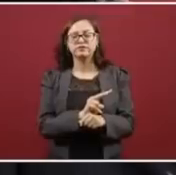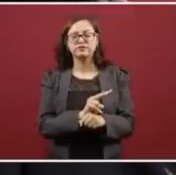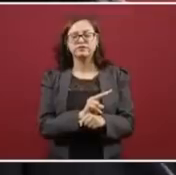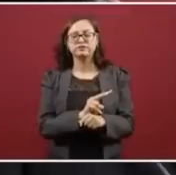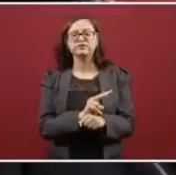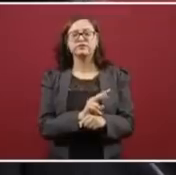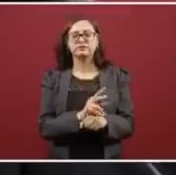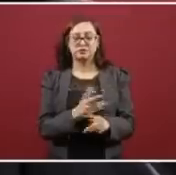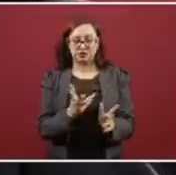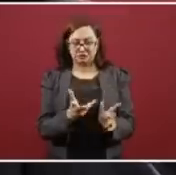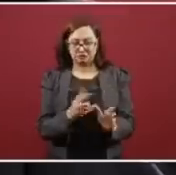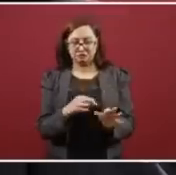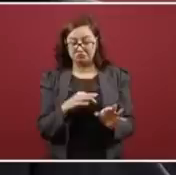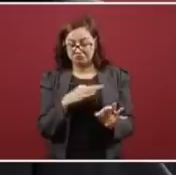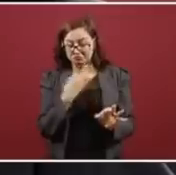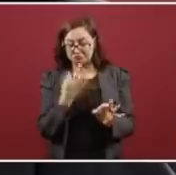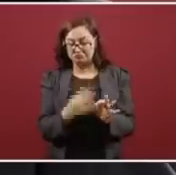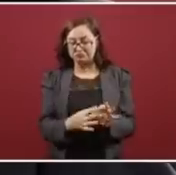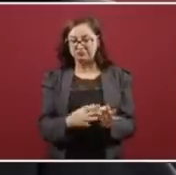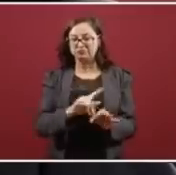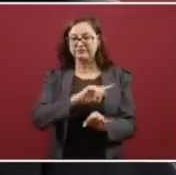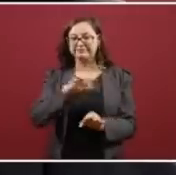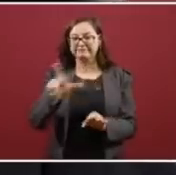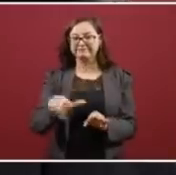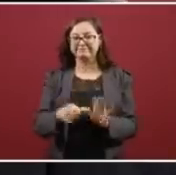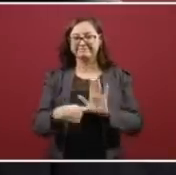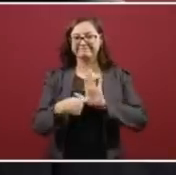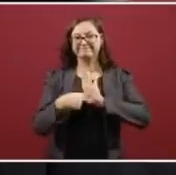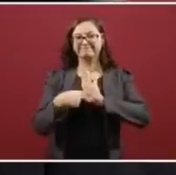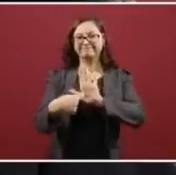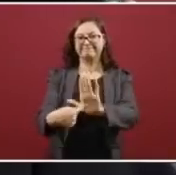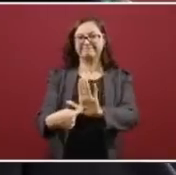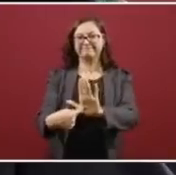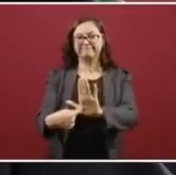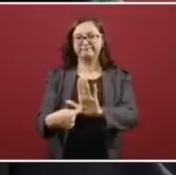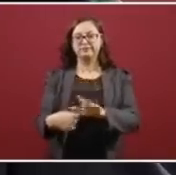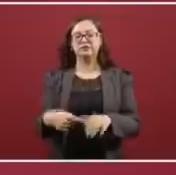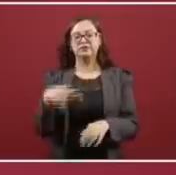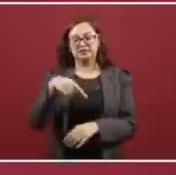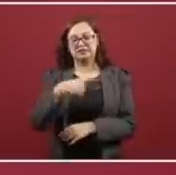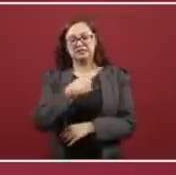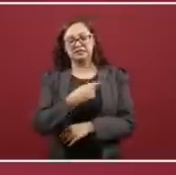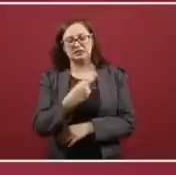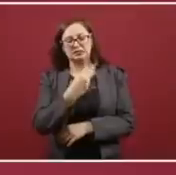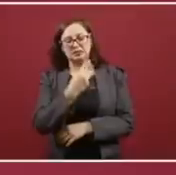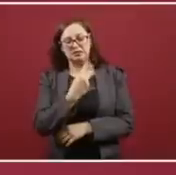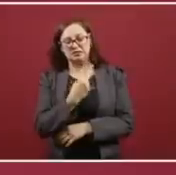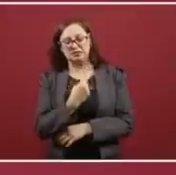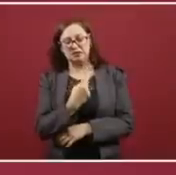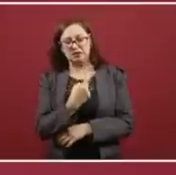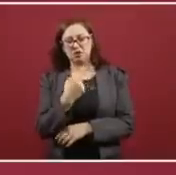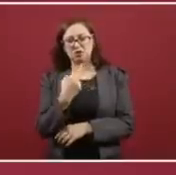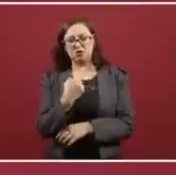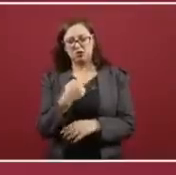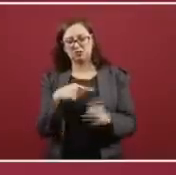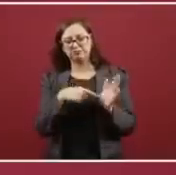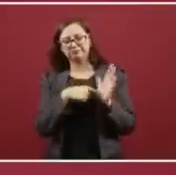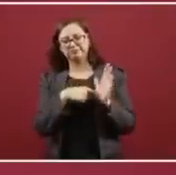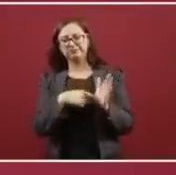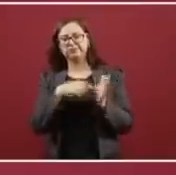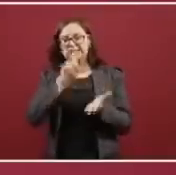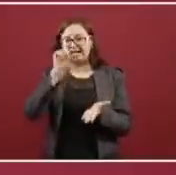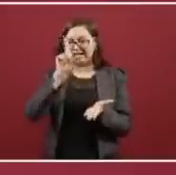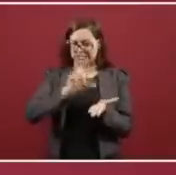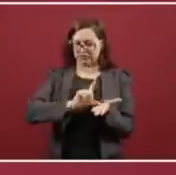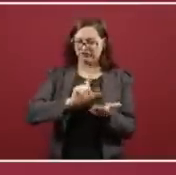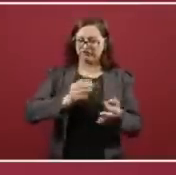se va a dar a conocer también de las 125 quién es están